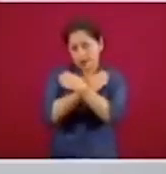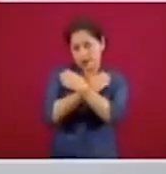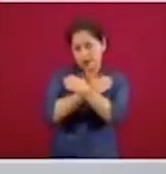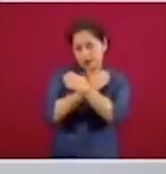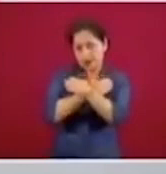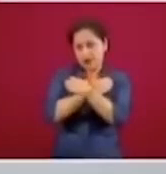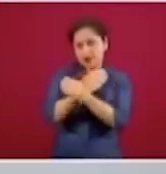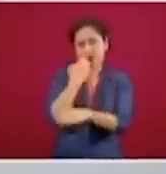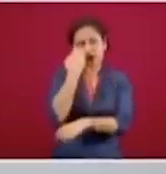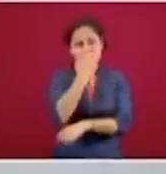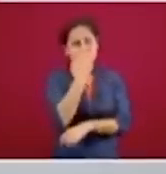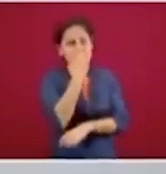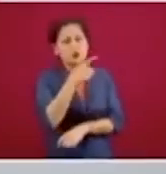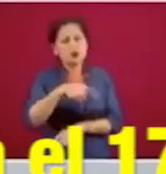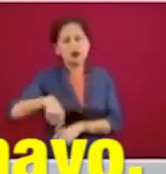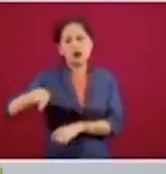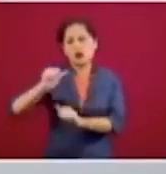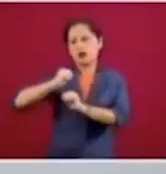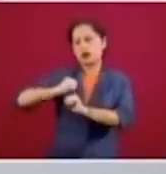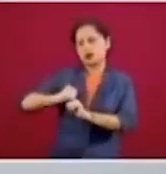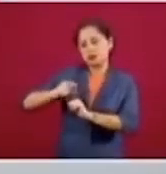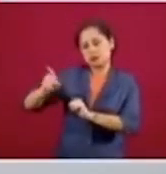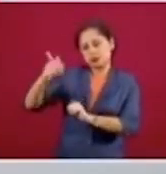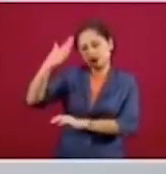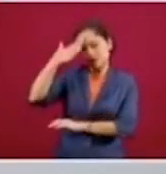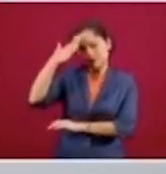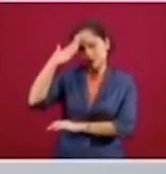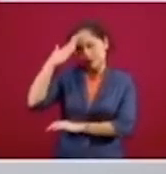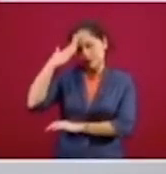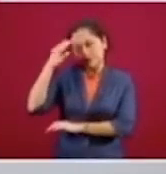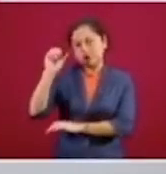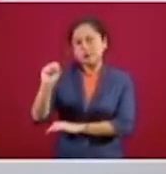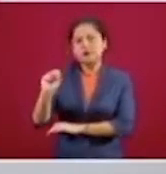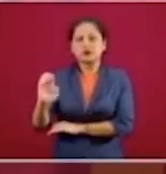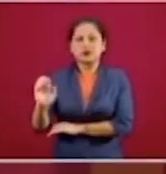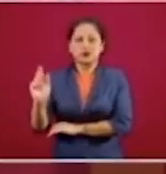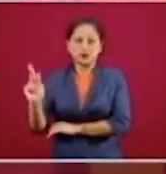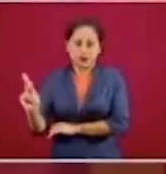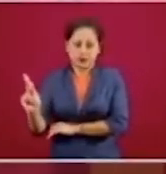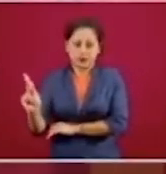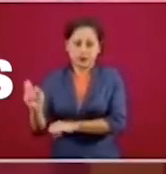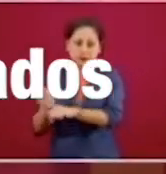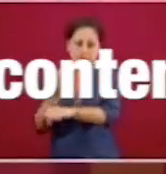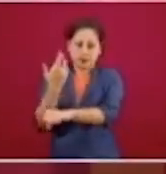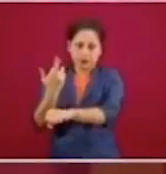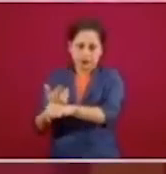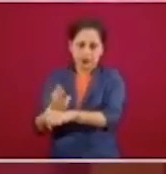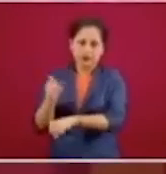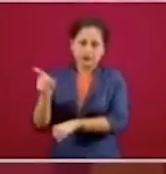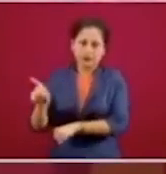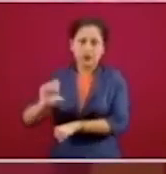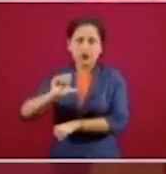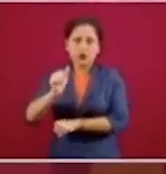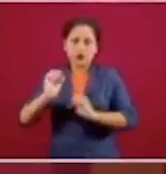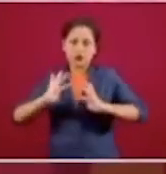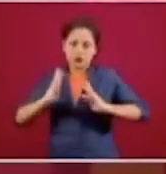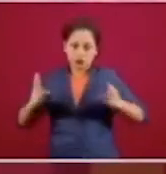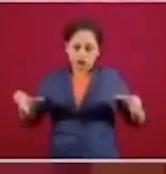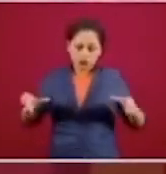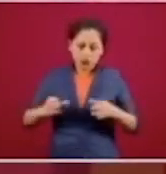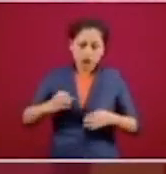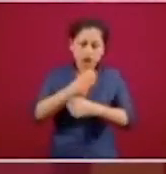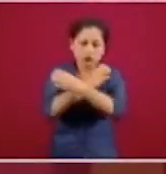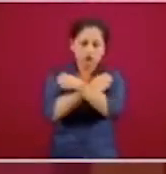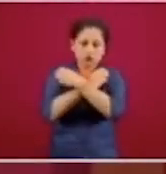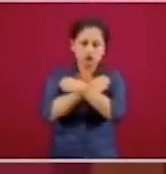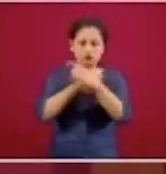normales se tienen contemplados para el 17 de mayo finalmente en las zonas más afectadas el reinicio a todas las actividades se